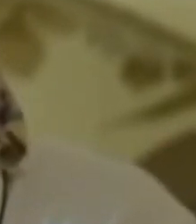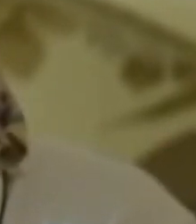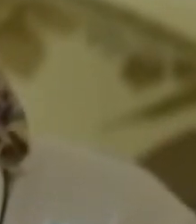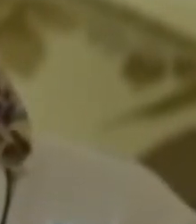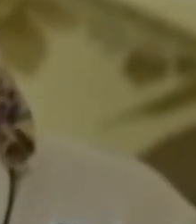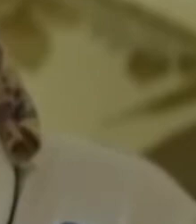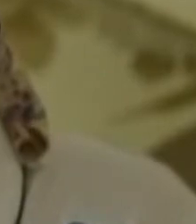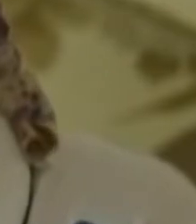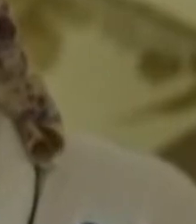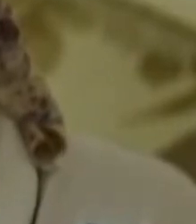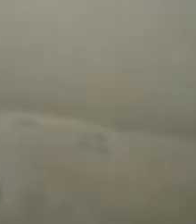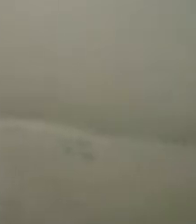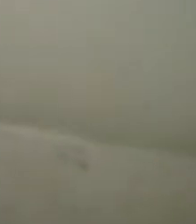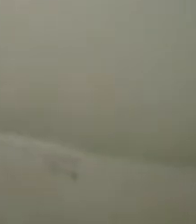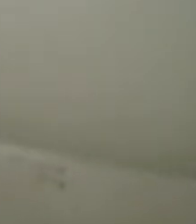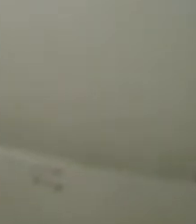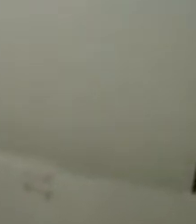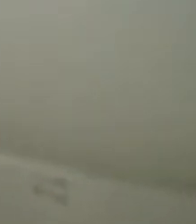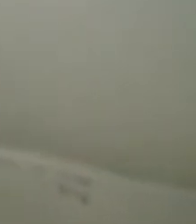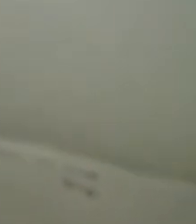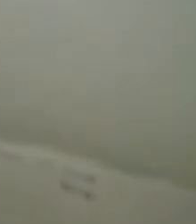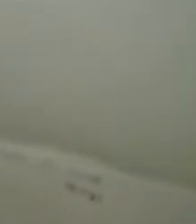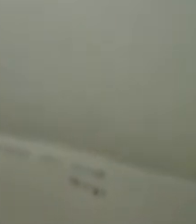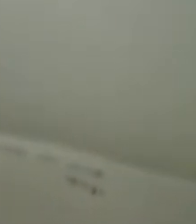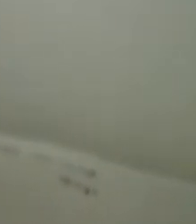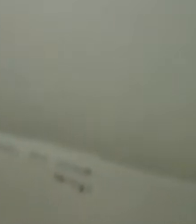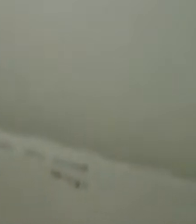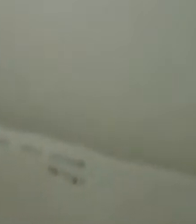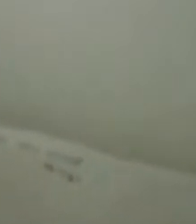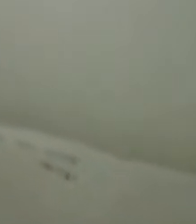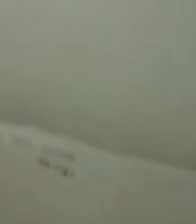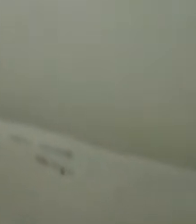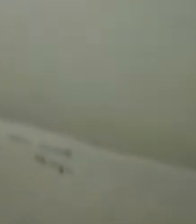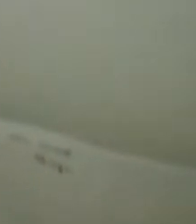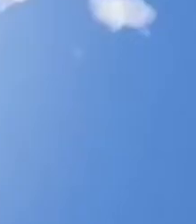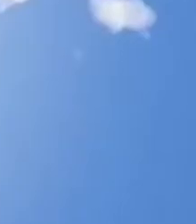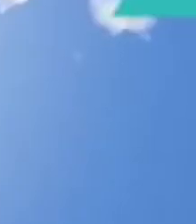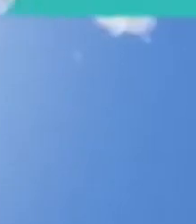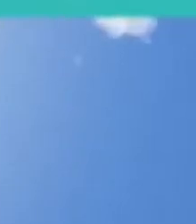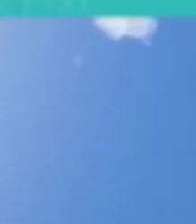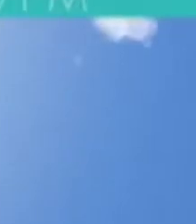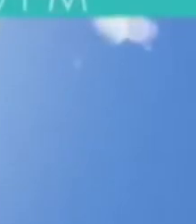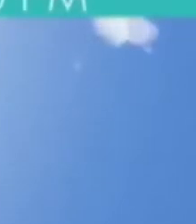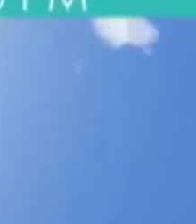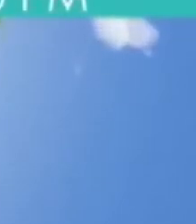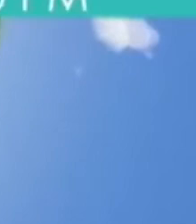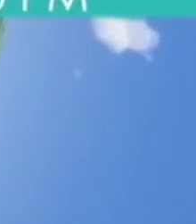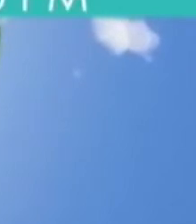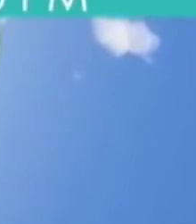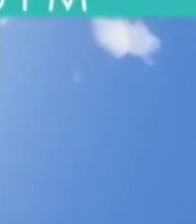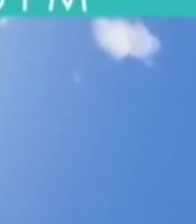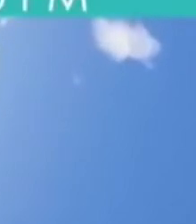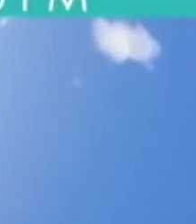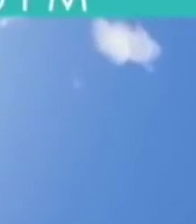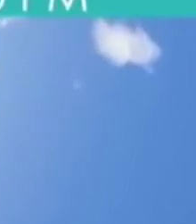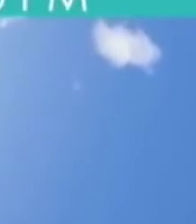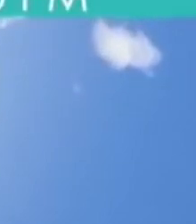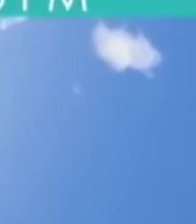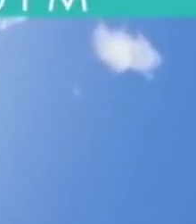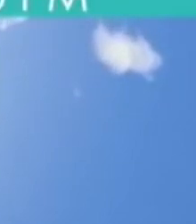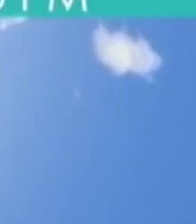rápidamente, entonces me plantearé tener un segundo hijo. Global 3000, martes 2 de noviembre a las 10 de la